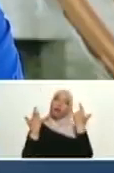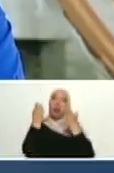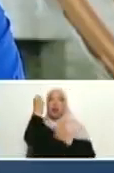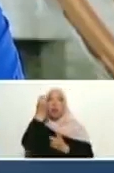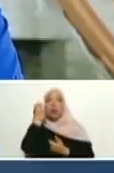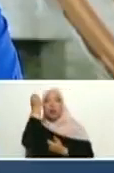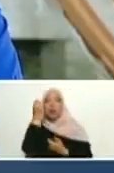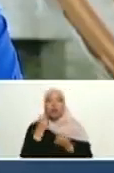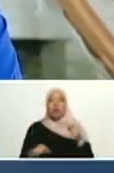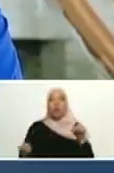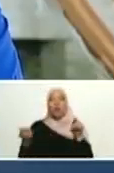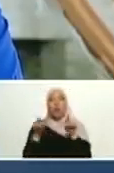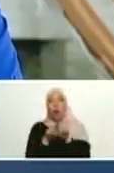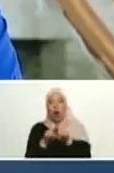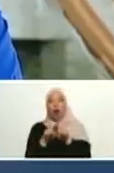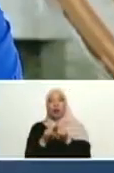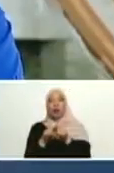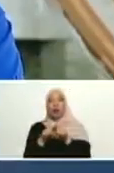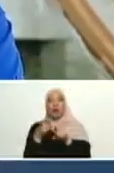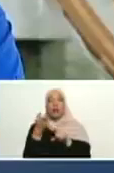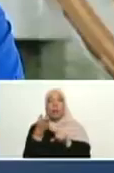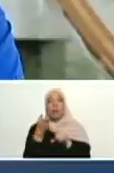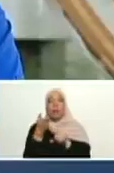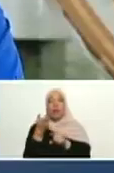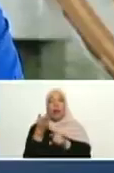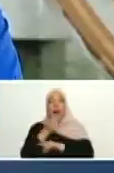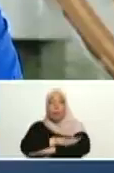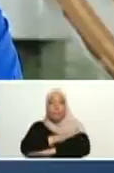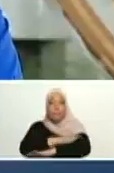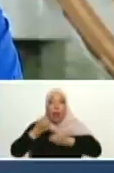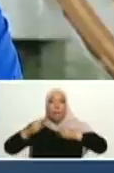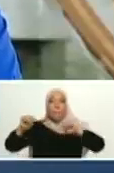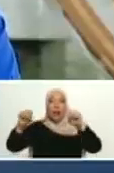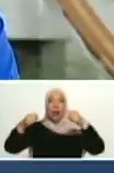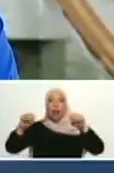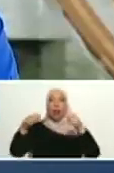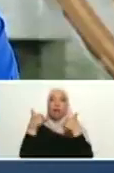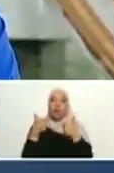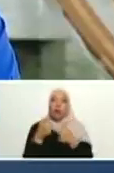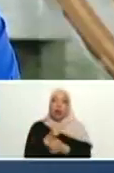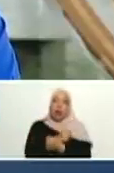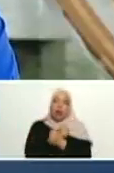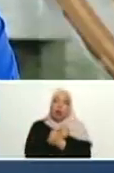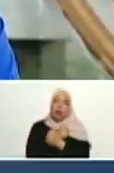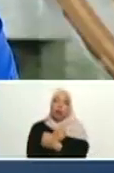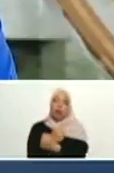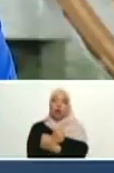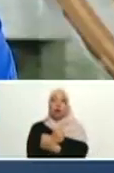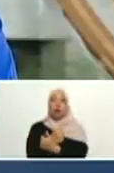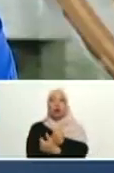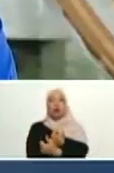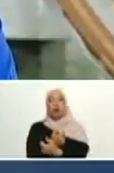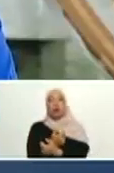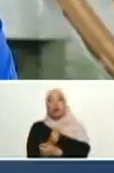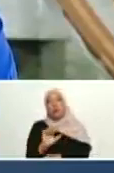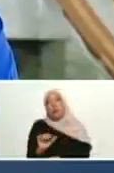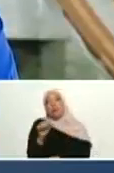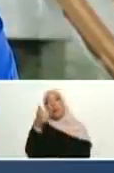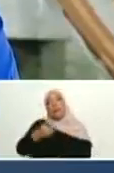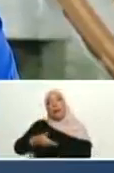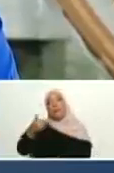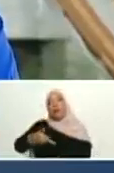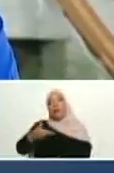ideal, a la siembra de valores y de amor que hizo por siempre. Y uno de los grandes valores que el